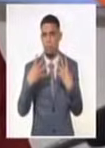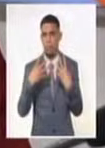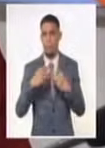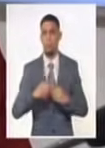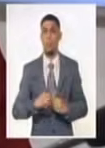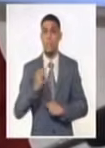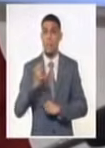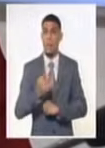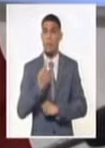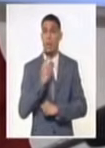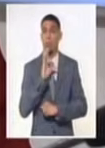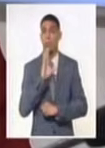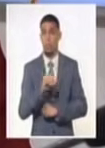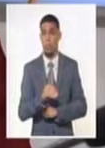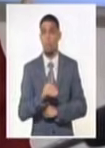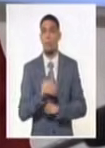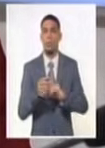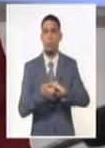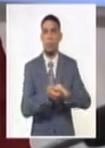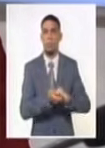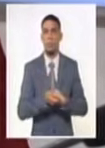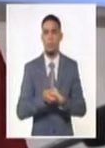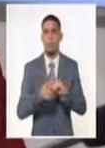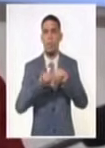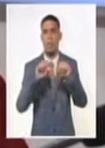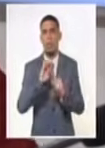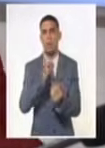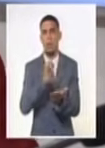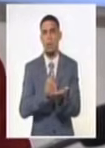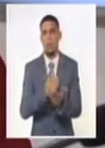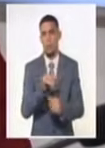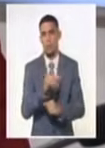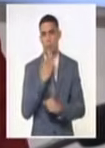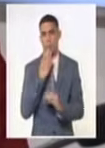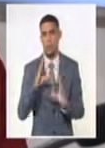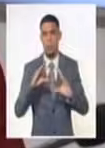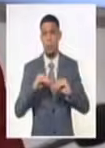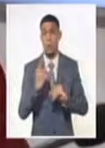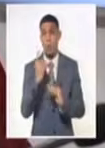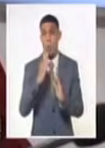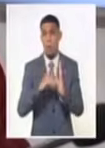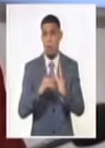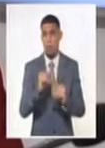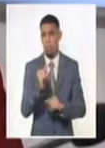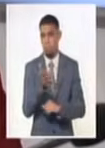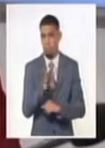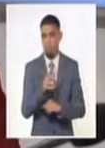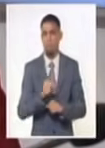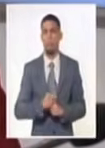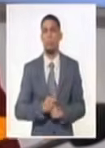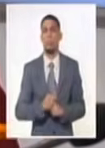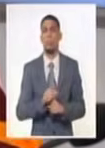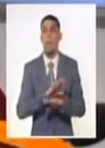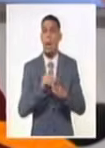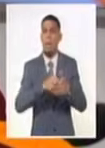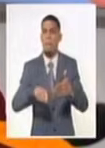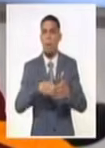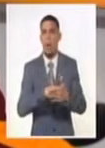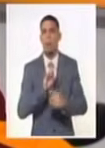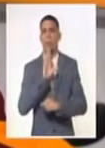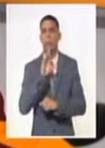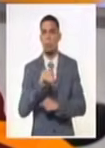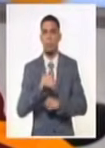decimos, compañera del sistema educativo. Bueno, efectivamente, hace poco más de un mes comentamos lo que debía pasar y desde ese